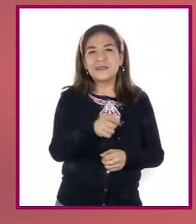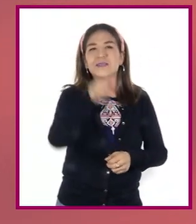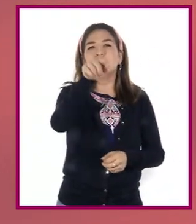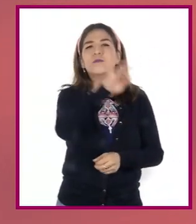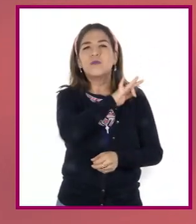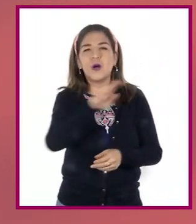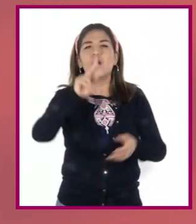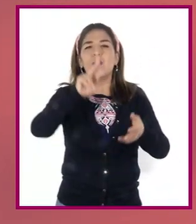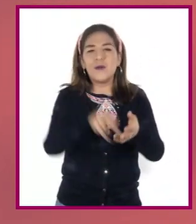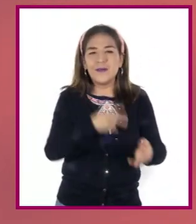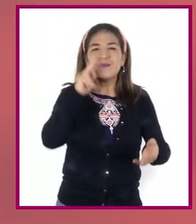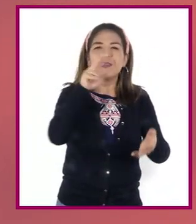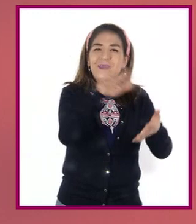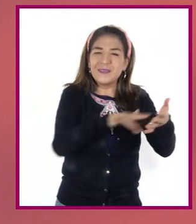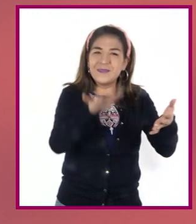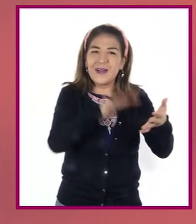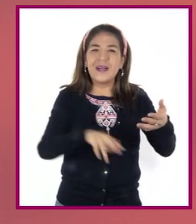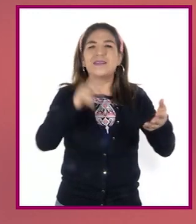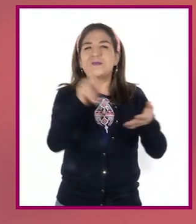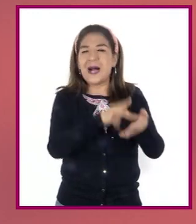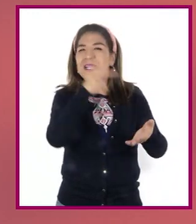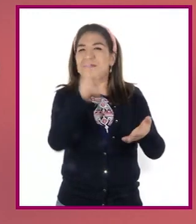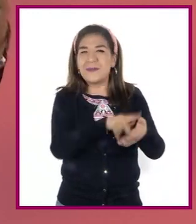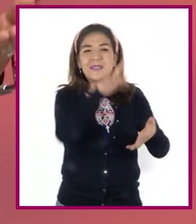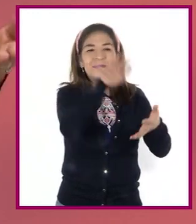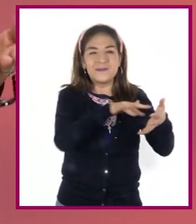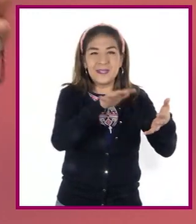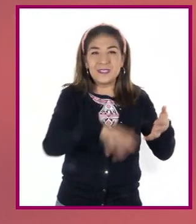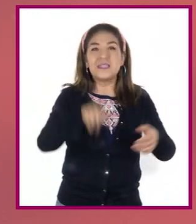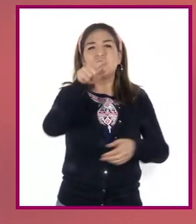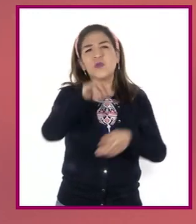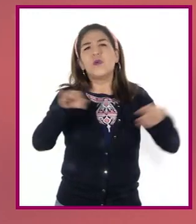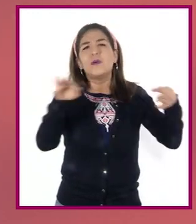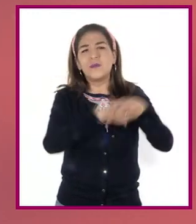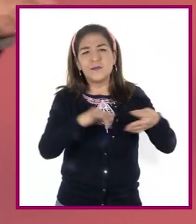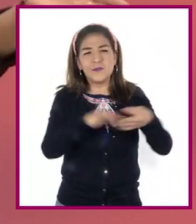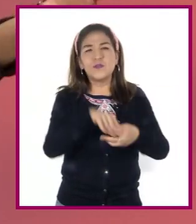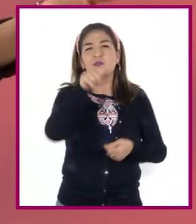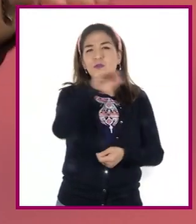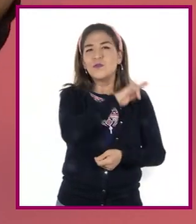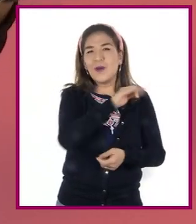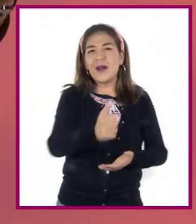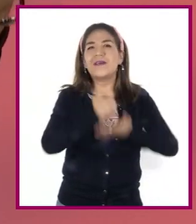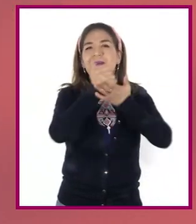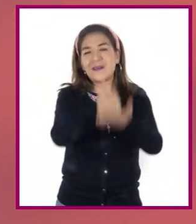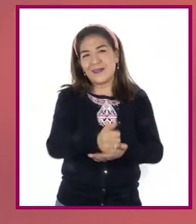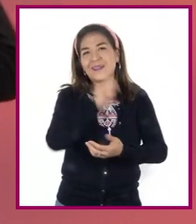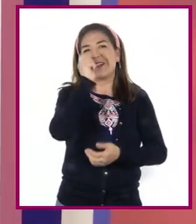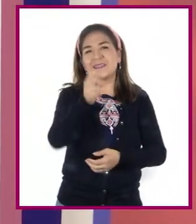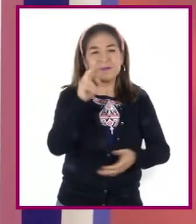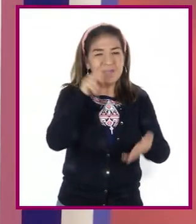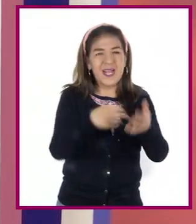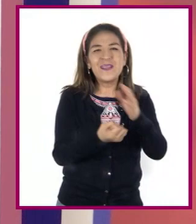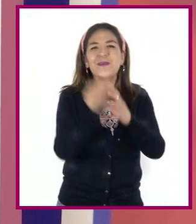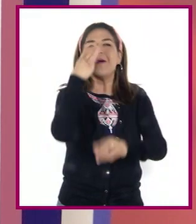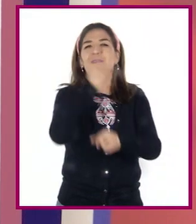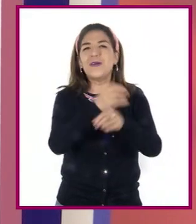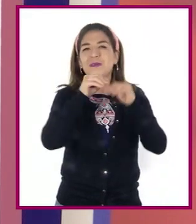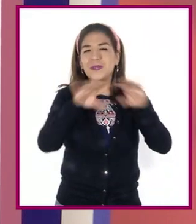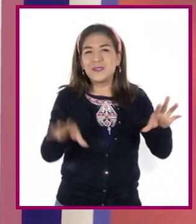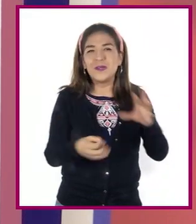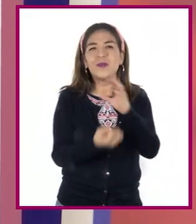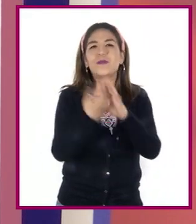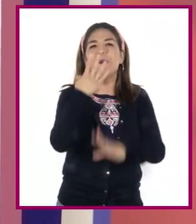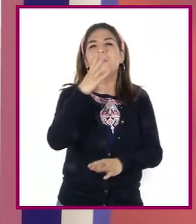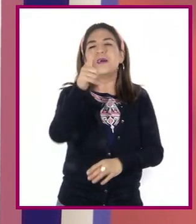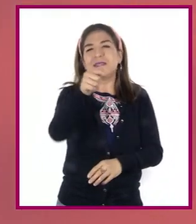pueden volver a ellos una y otra vez. Y en cada ocasión el texto nos revelará algo nuevo, algo que no habíamos